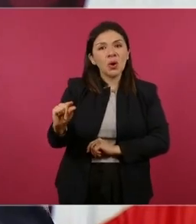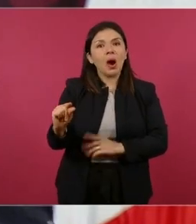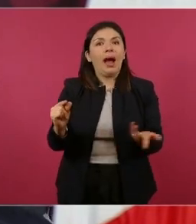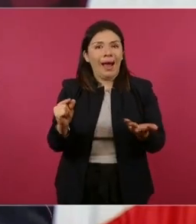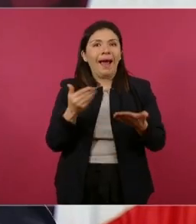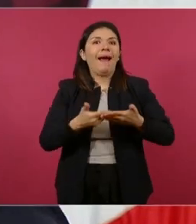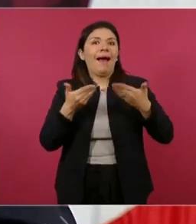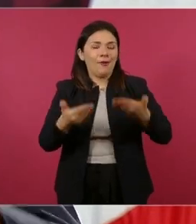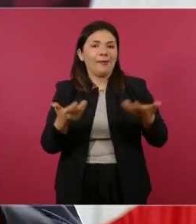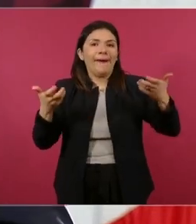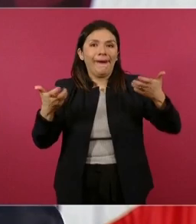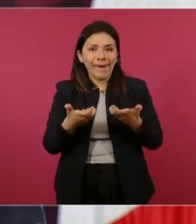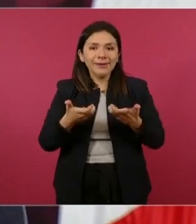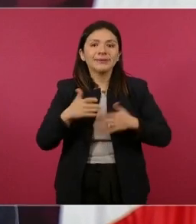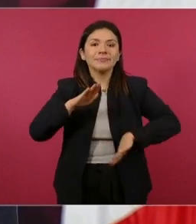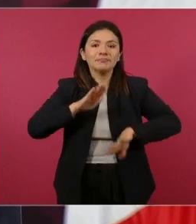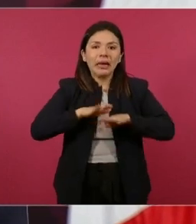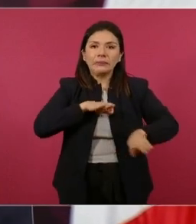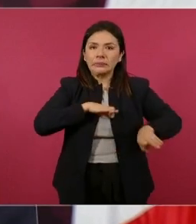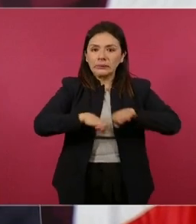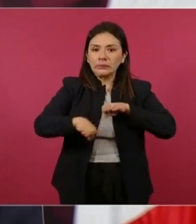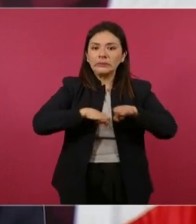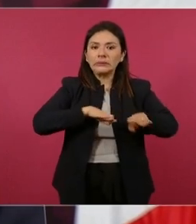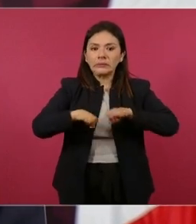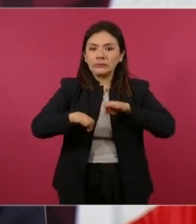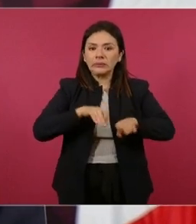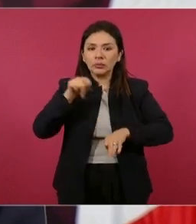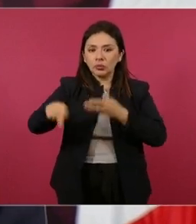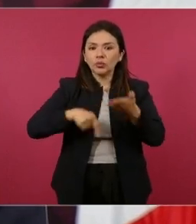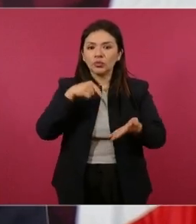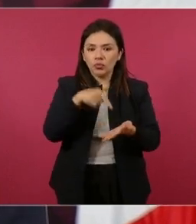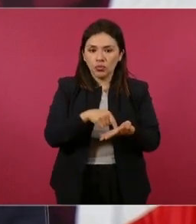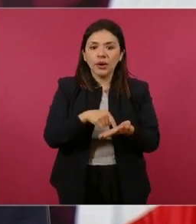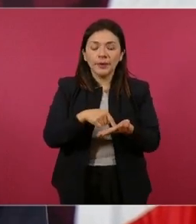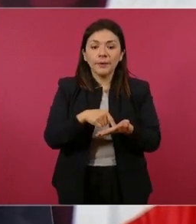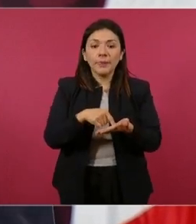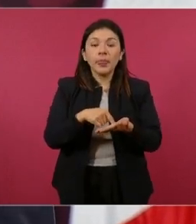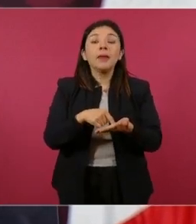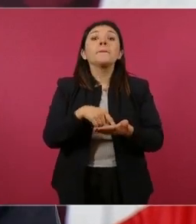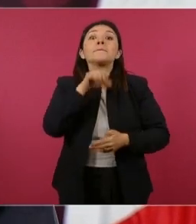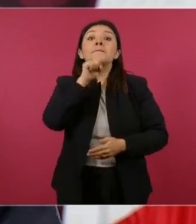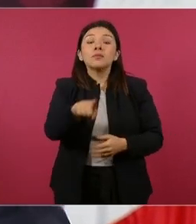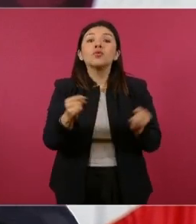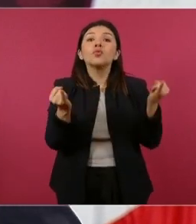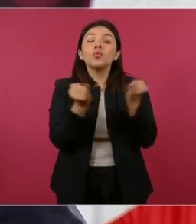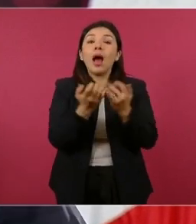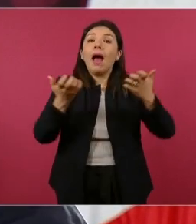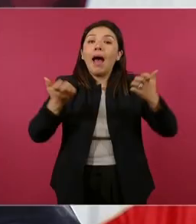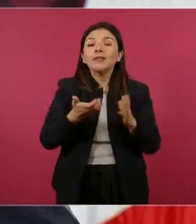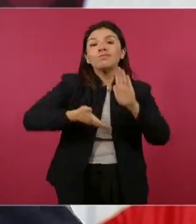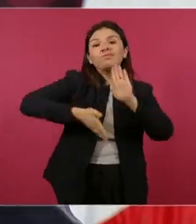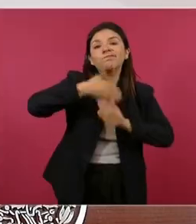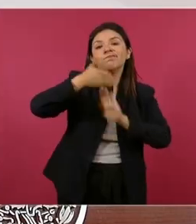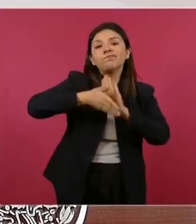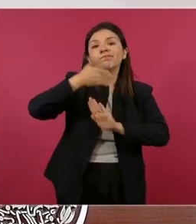Entonces, se está llevando a cabo esta labor a la par que se está